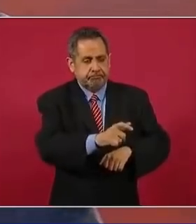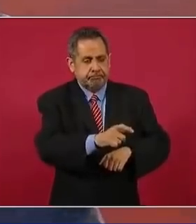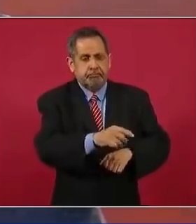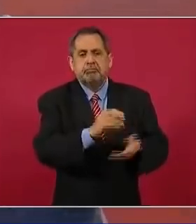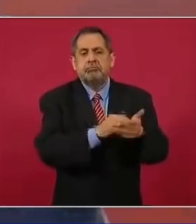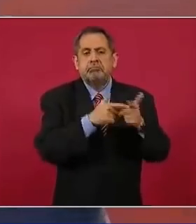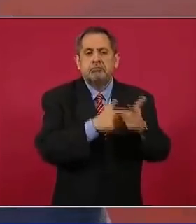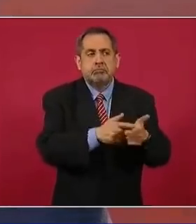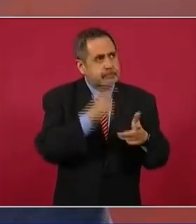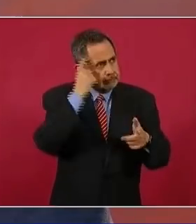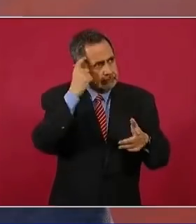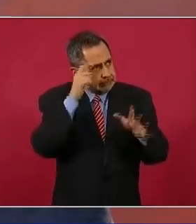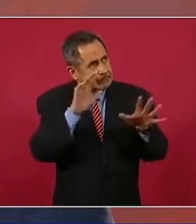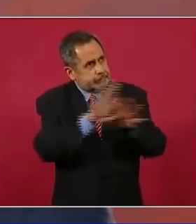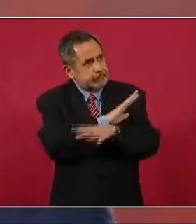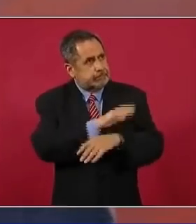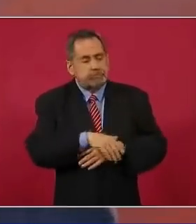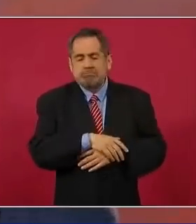política